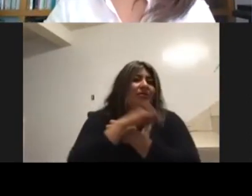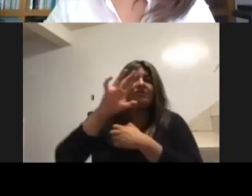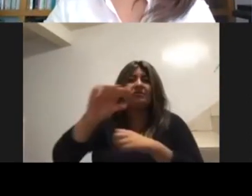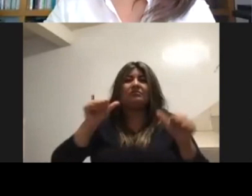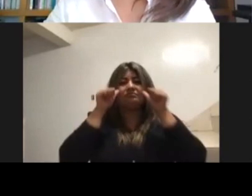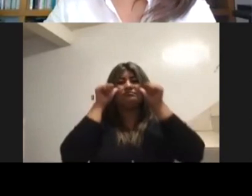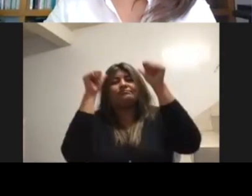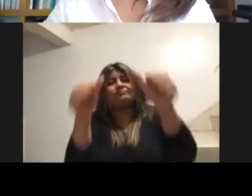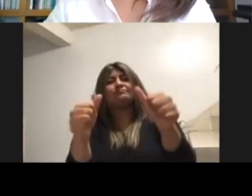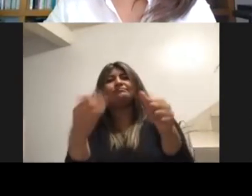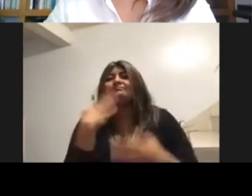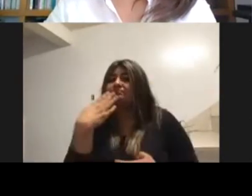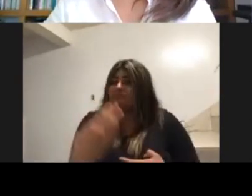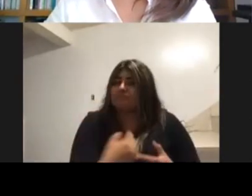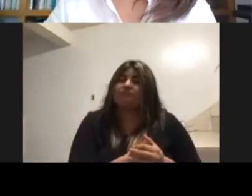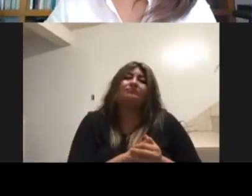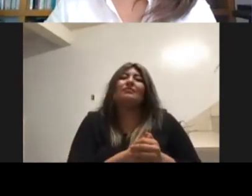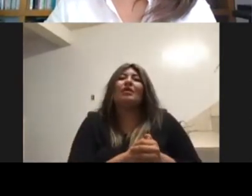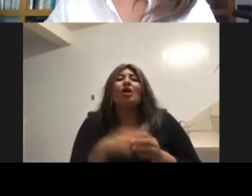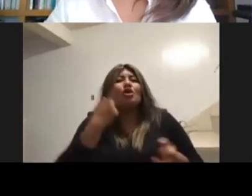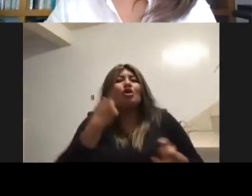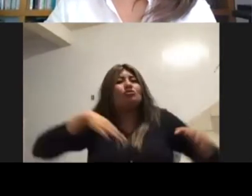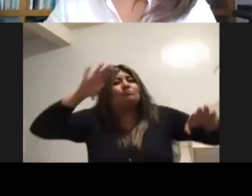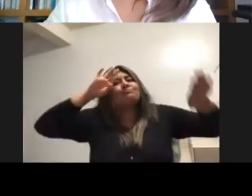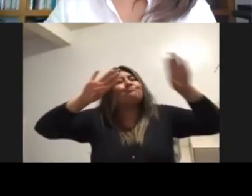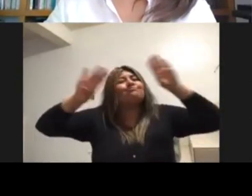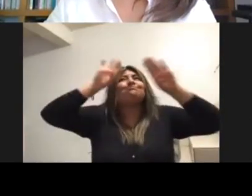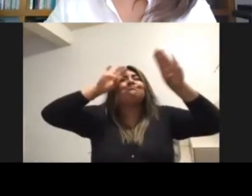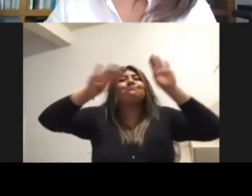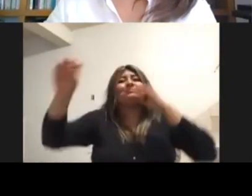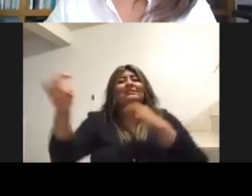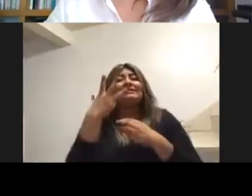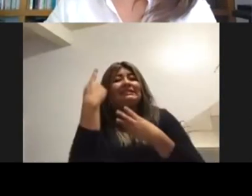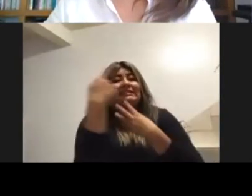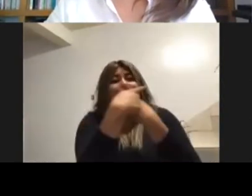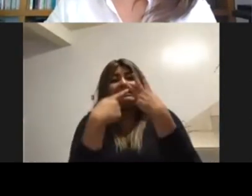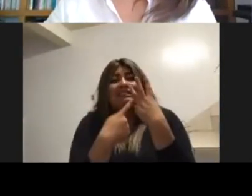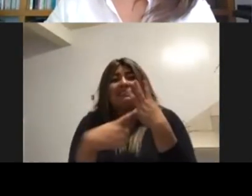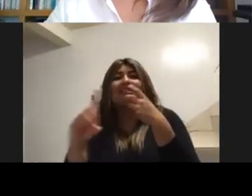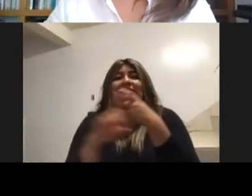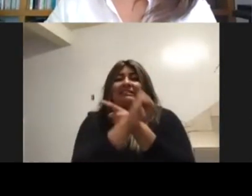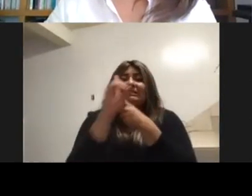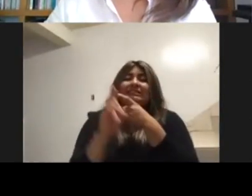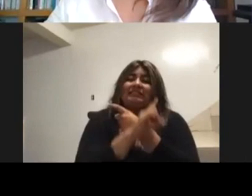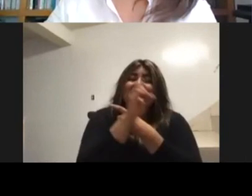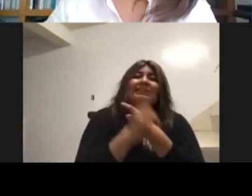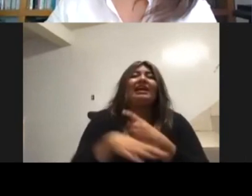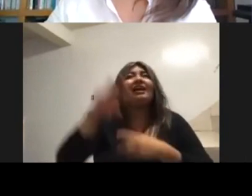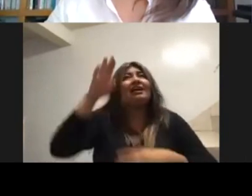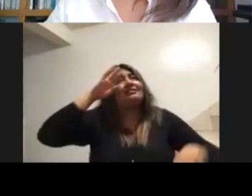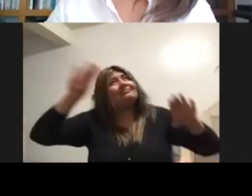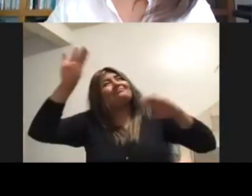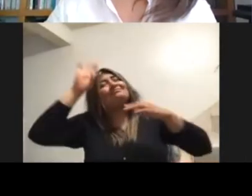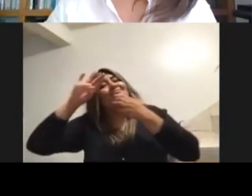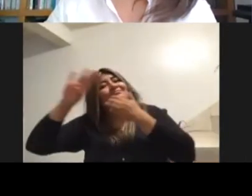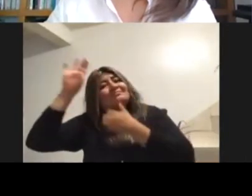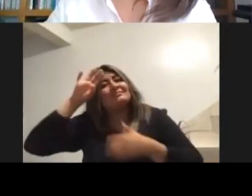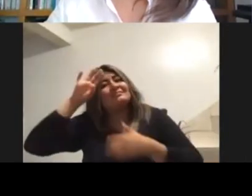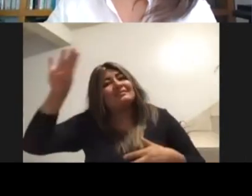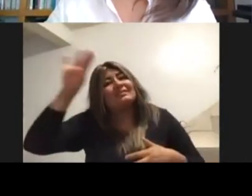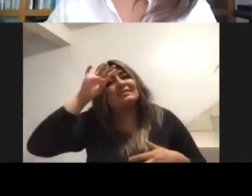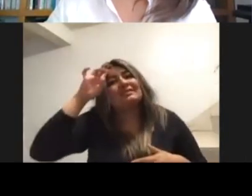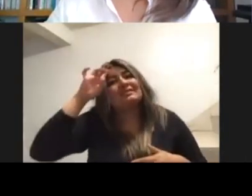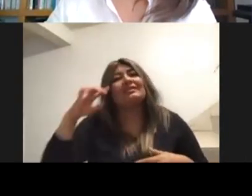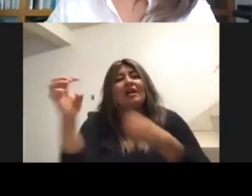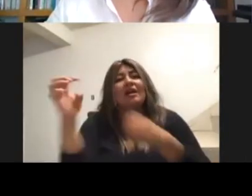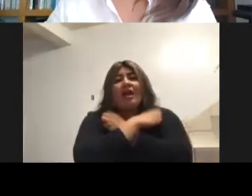¿no? Entonces, creo que hay estos tres problemas sí nos tienen que llevar a repensar con mucho cuidado el sistema de educación